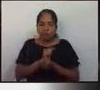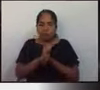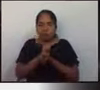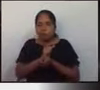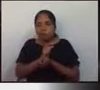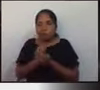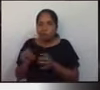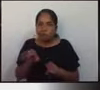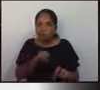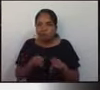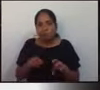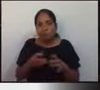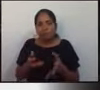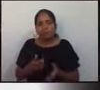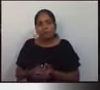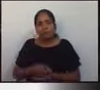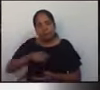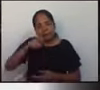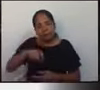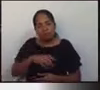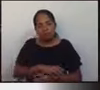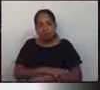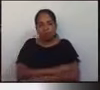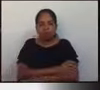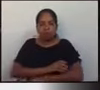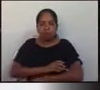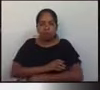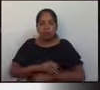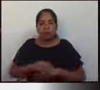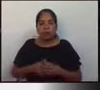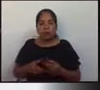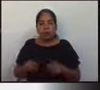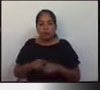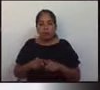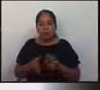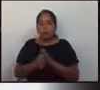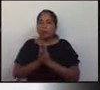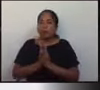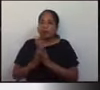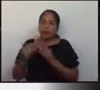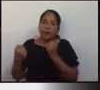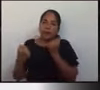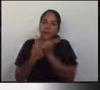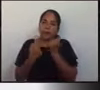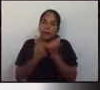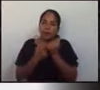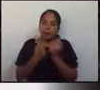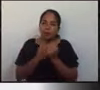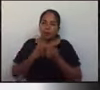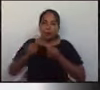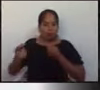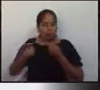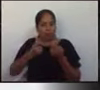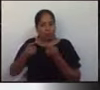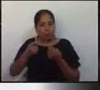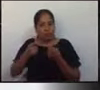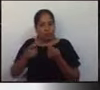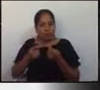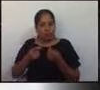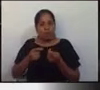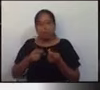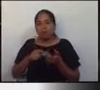manos. Tenemos que ser fuertes y buscar el apoyo del gobierno central, a